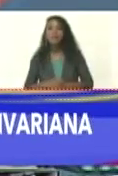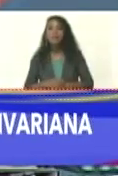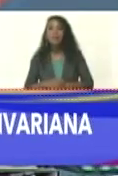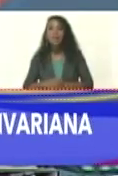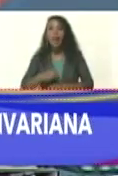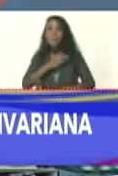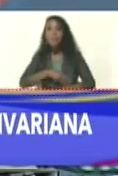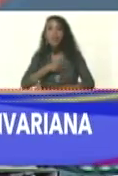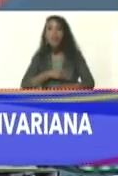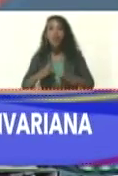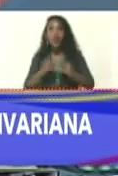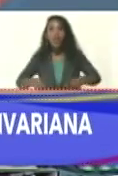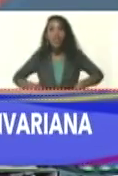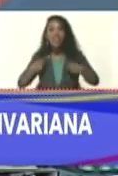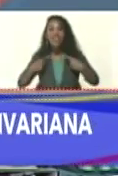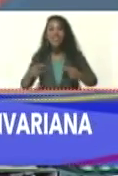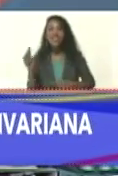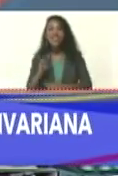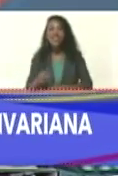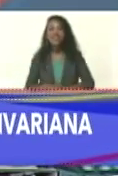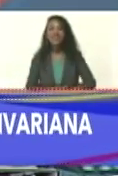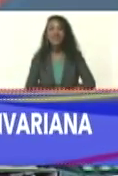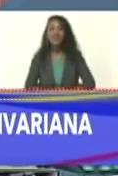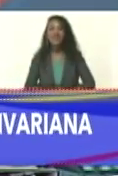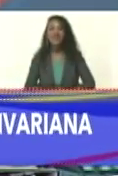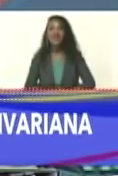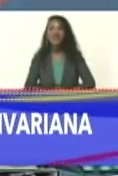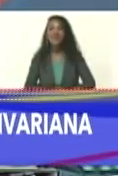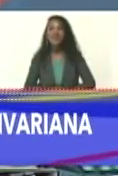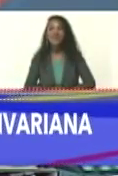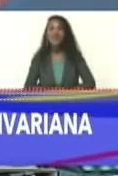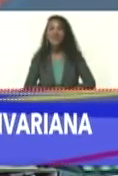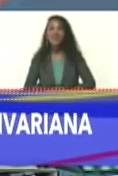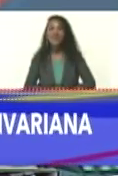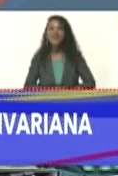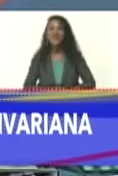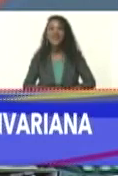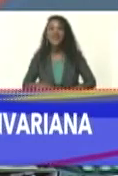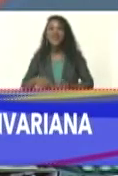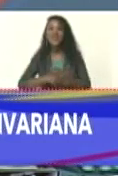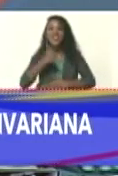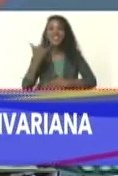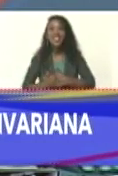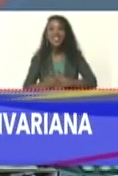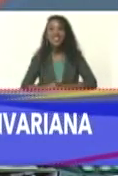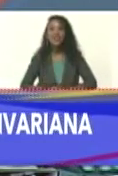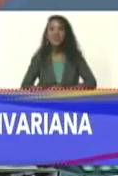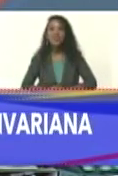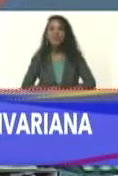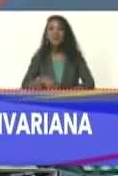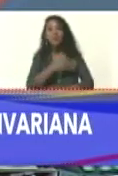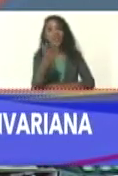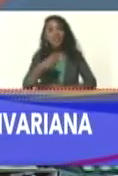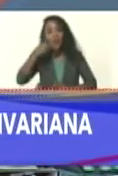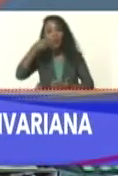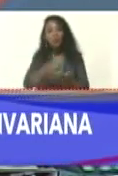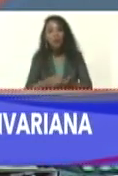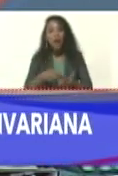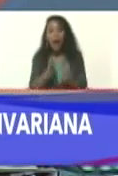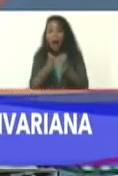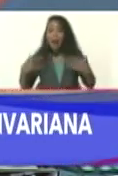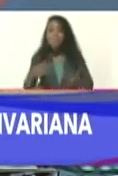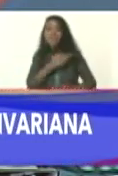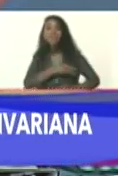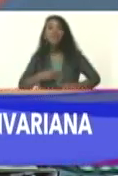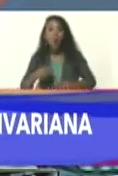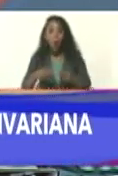misión A Toda Vida Venezuela, y hemos creado un proyecto, como usted lo nombró, la gran misión Cuadrantes de